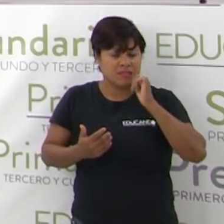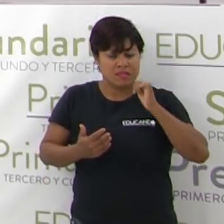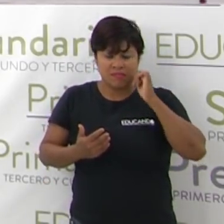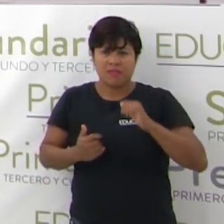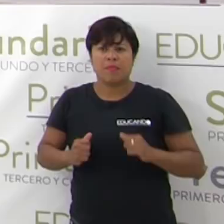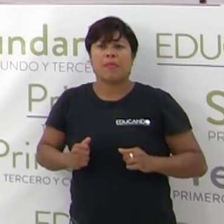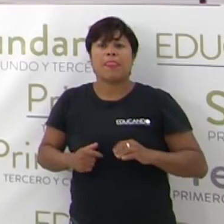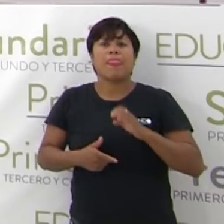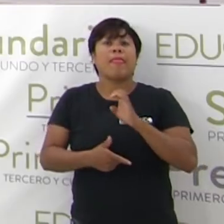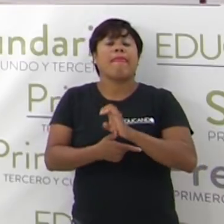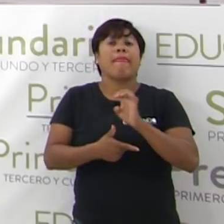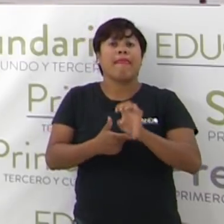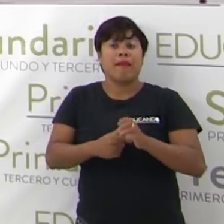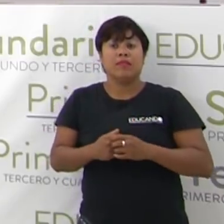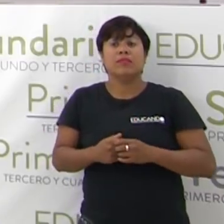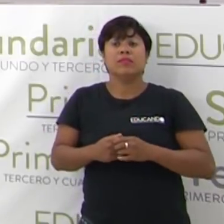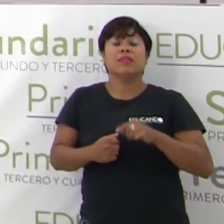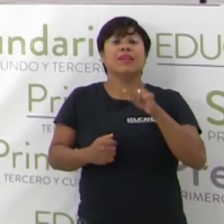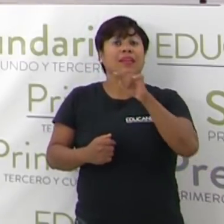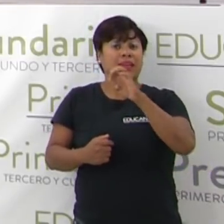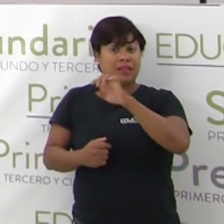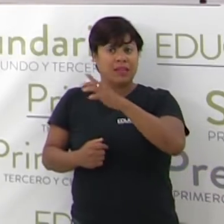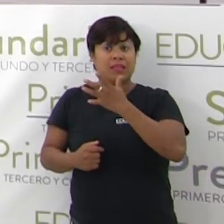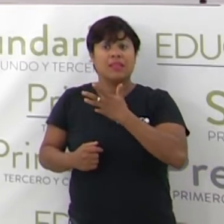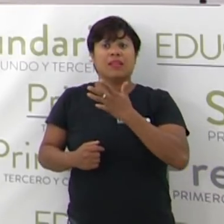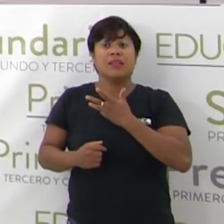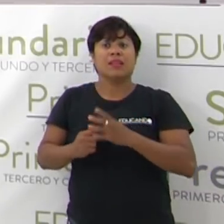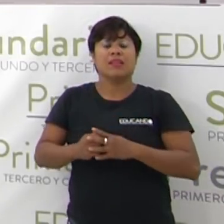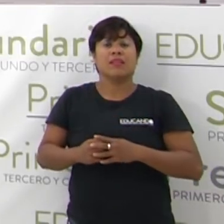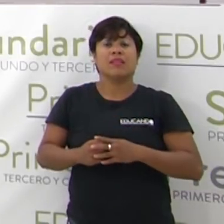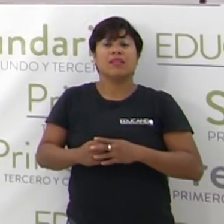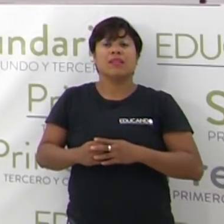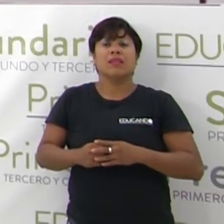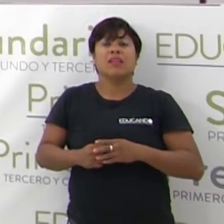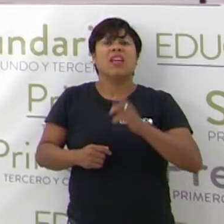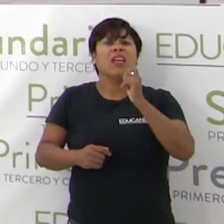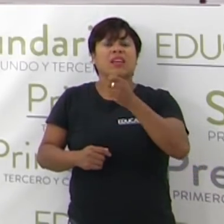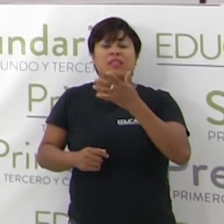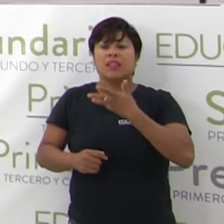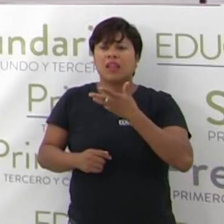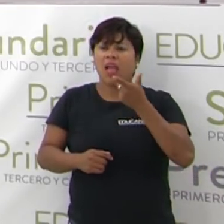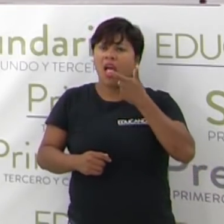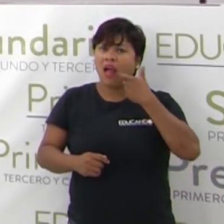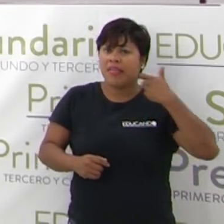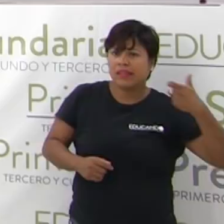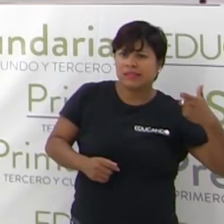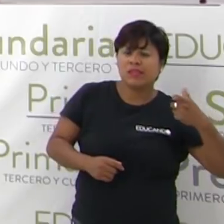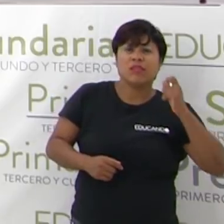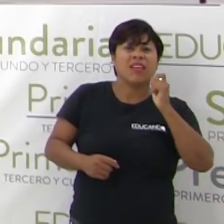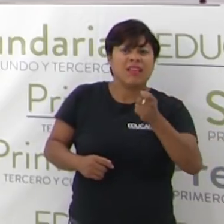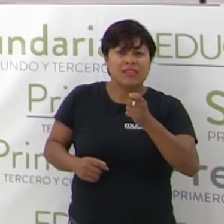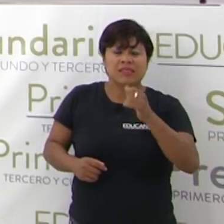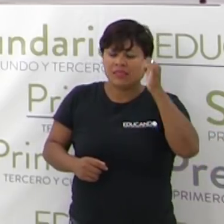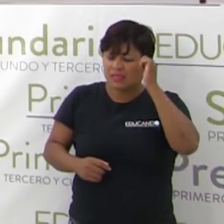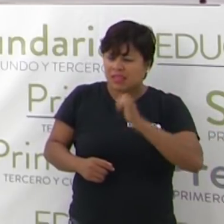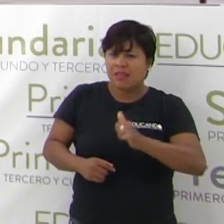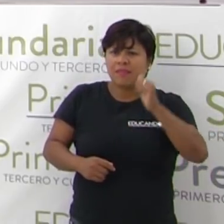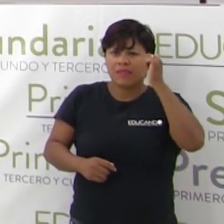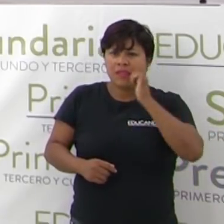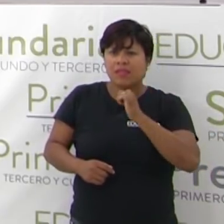bien. Entonces él tenía una adicción, su adicción era estar todo el